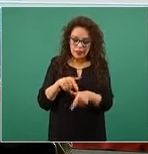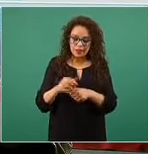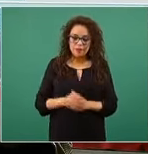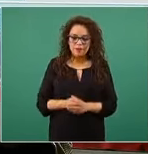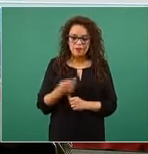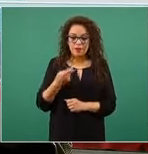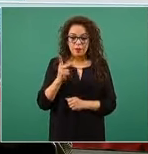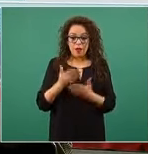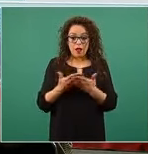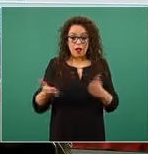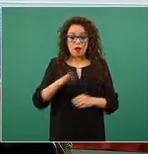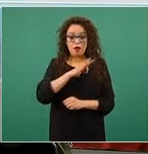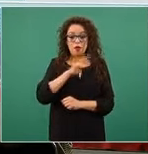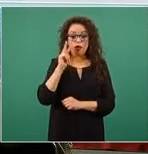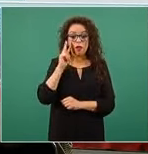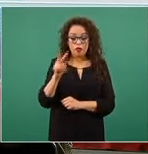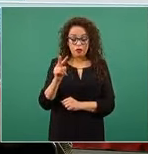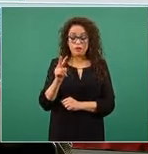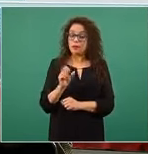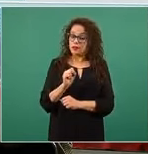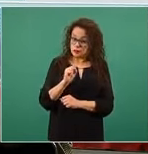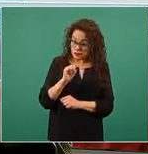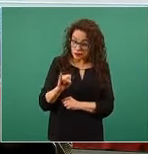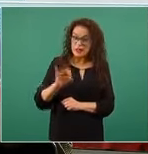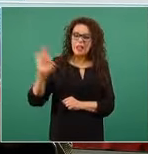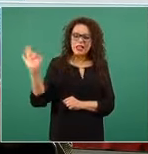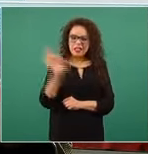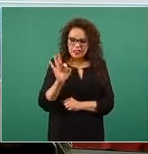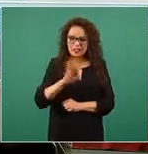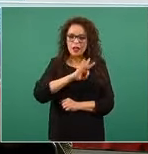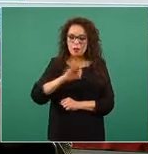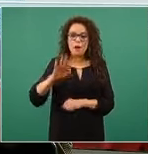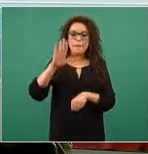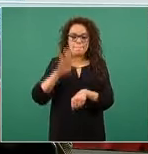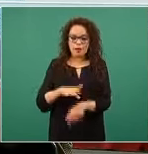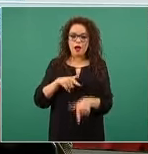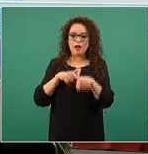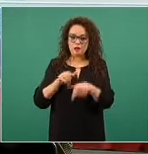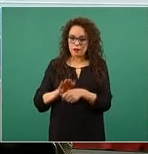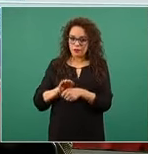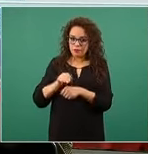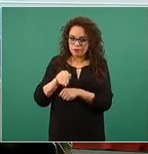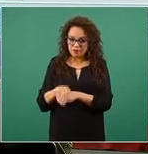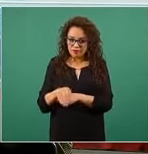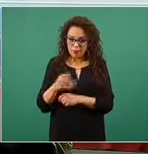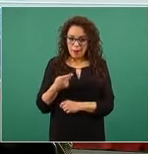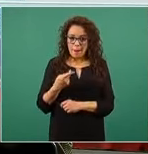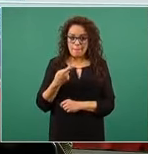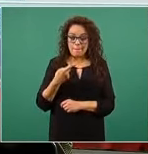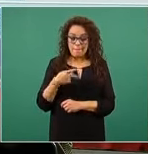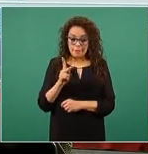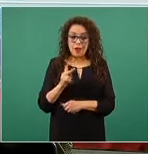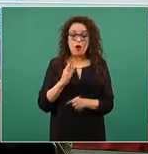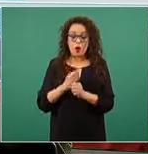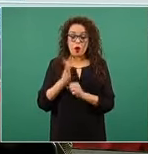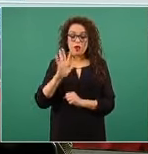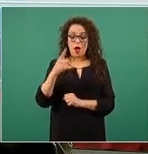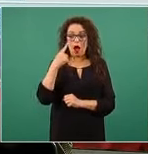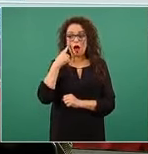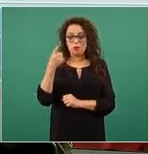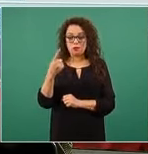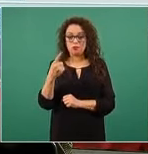¿pudiéramos todavía ver un descenso? Sí, hay la posibilidad. Sin embargo, el cambio es importante ya de hacerlo notar, sobre